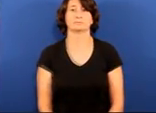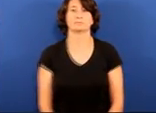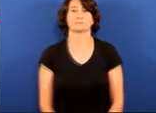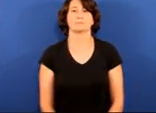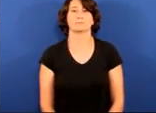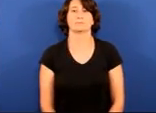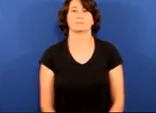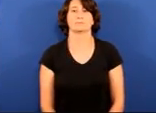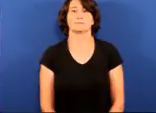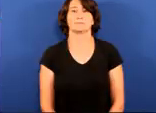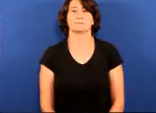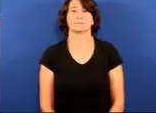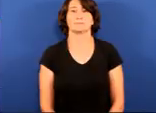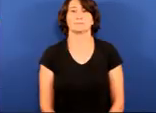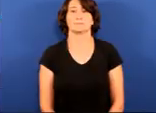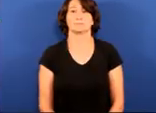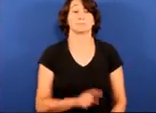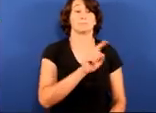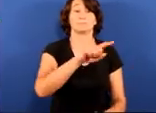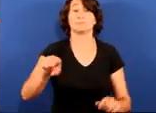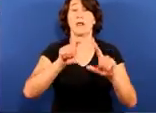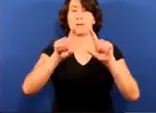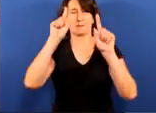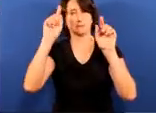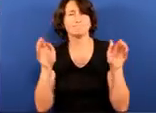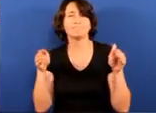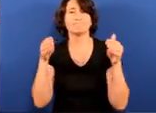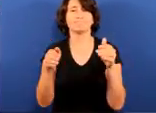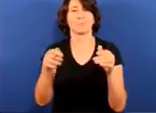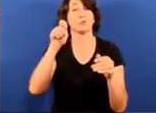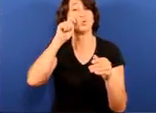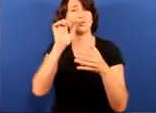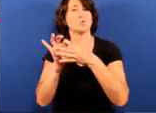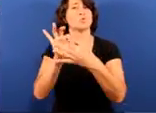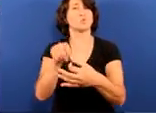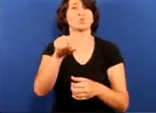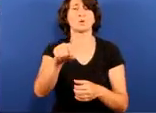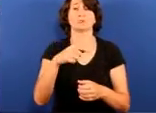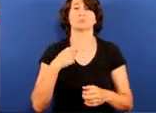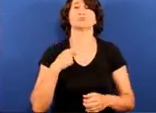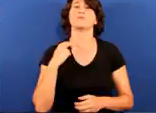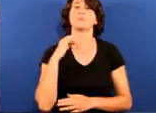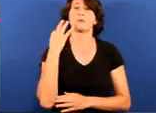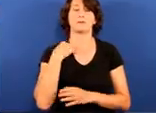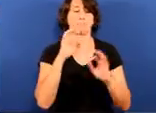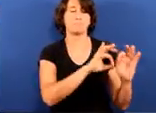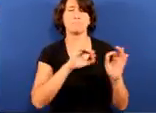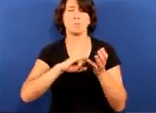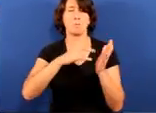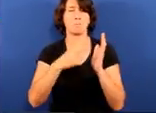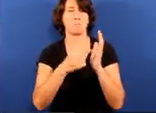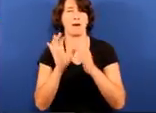el que la Diputación Foral de Vizcaya invertirá 45 millones de euros. Establece 5 ejes de actuación para incentivar